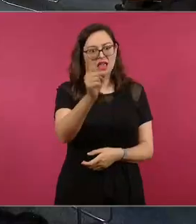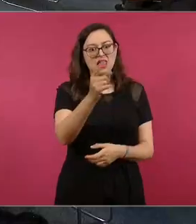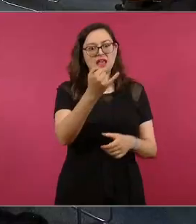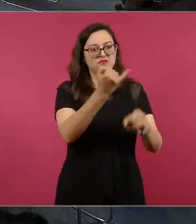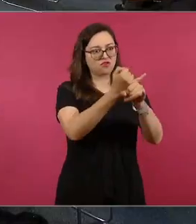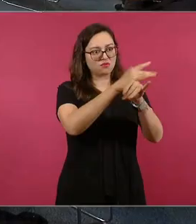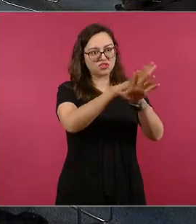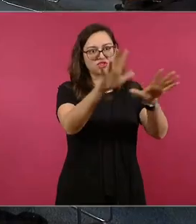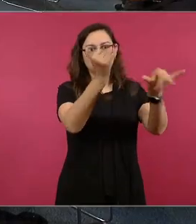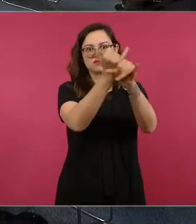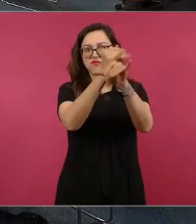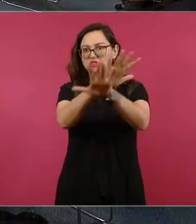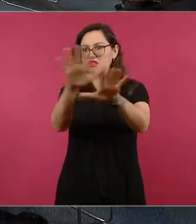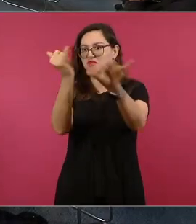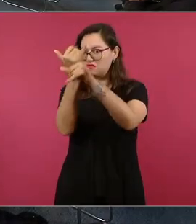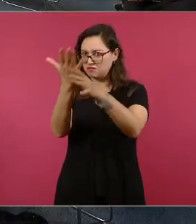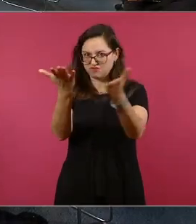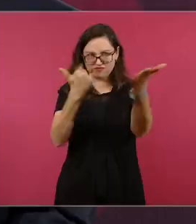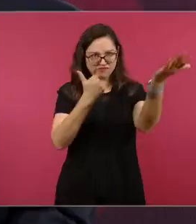solo